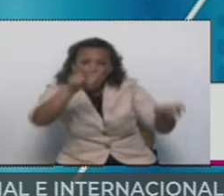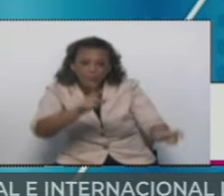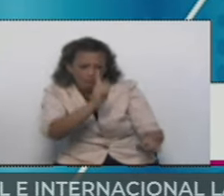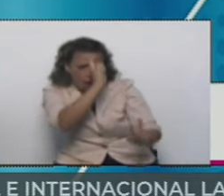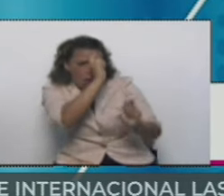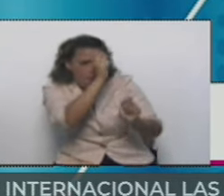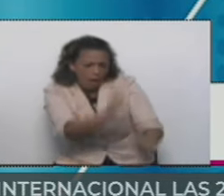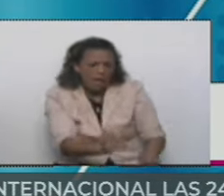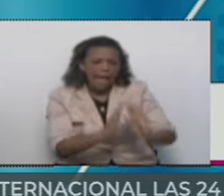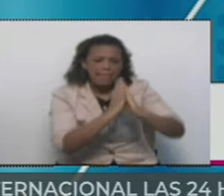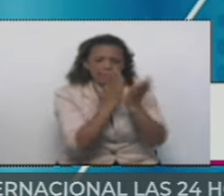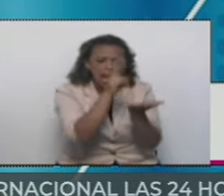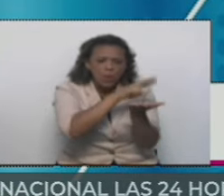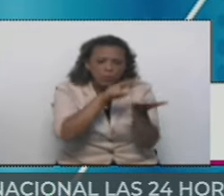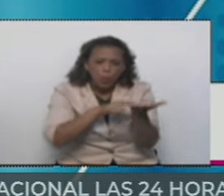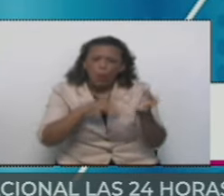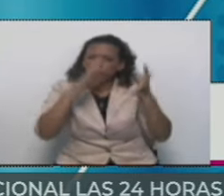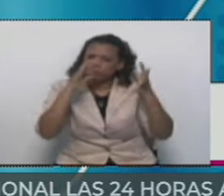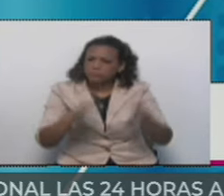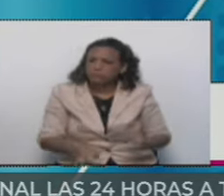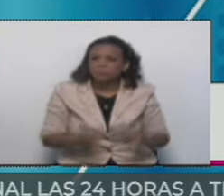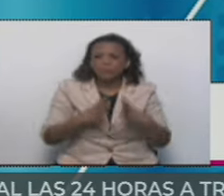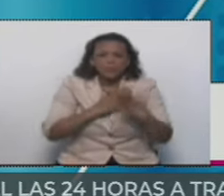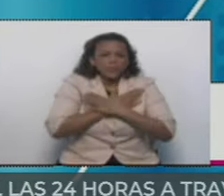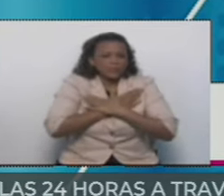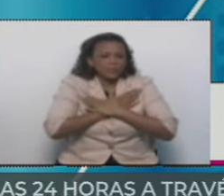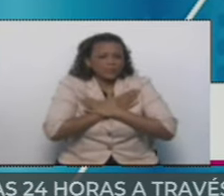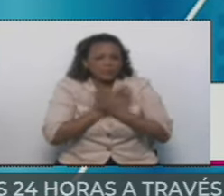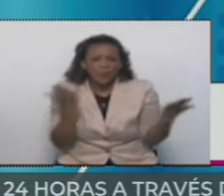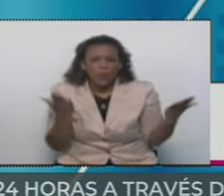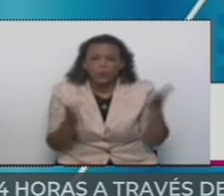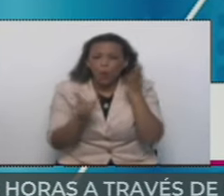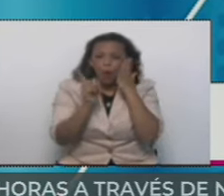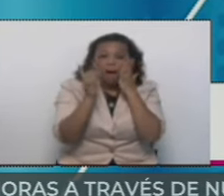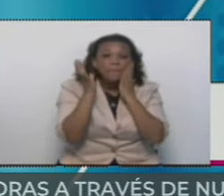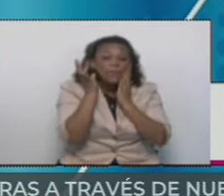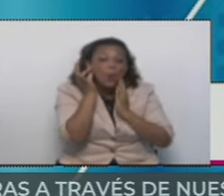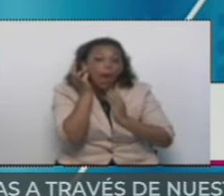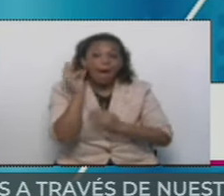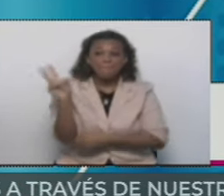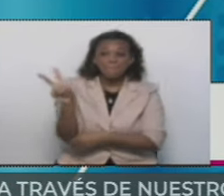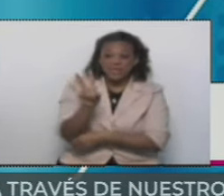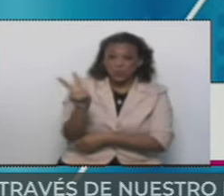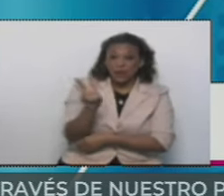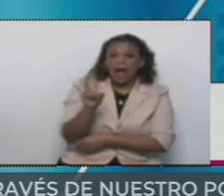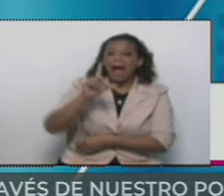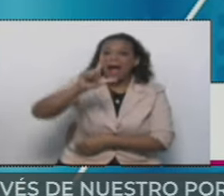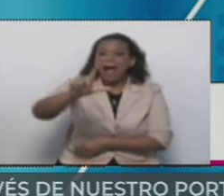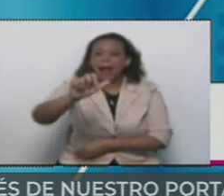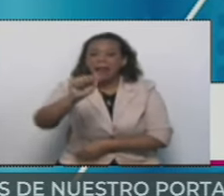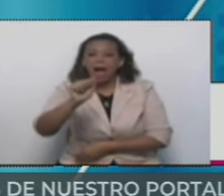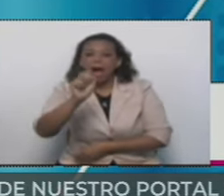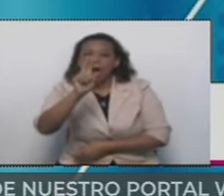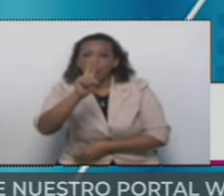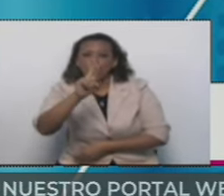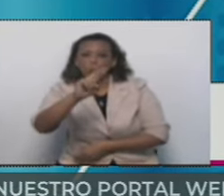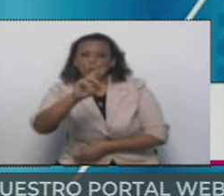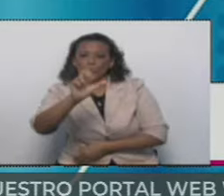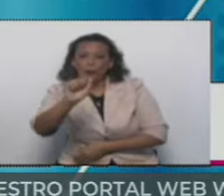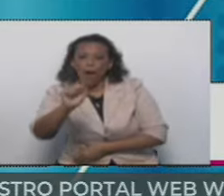homenajeados, la gran y muy querida escritora venezolana Laura Antillano, aquí